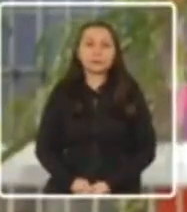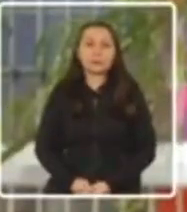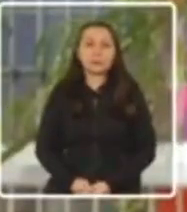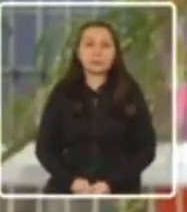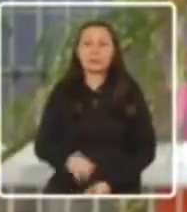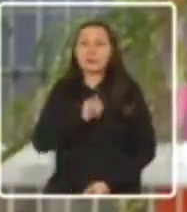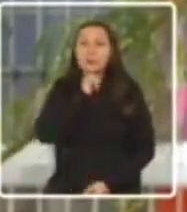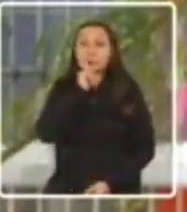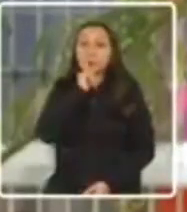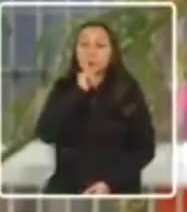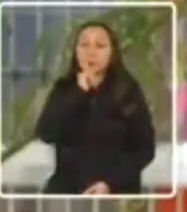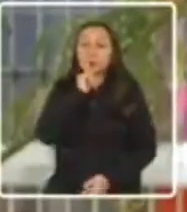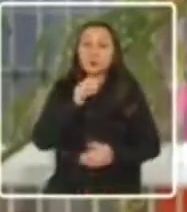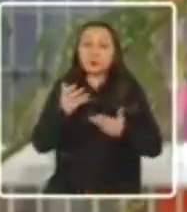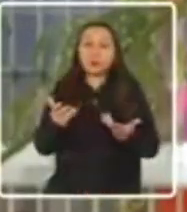Yo no sé si